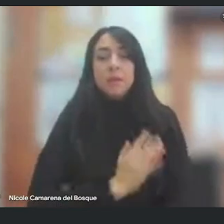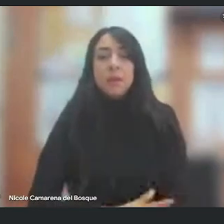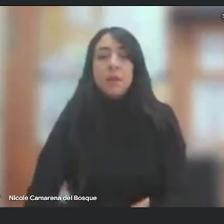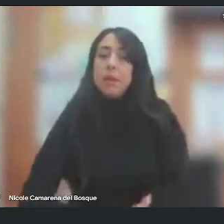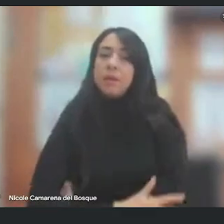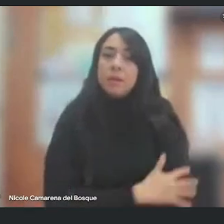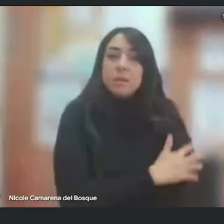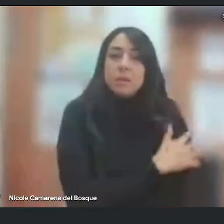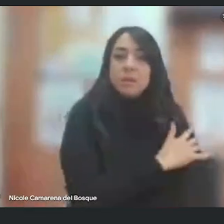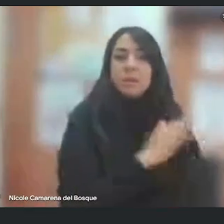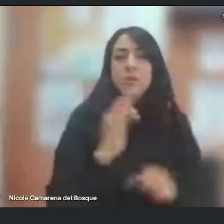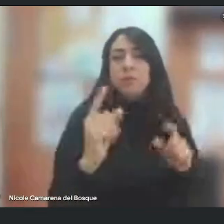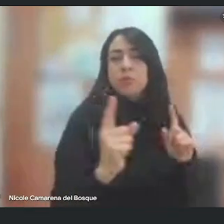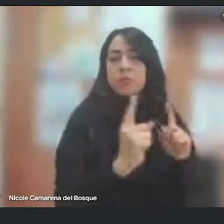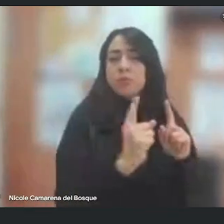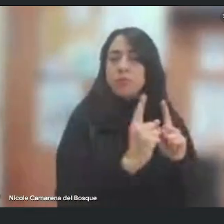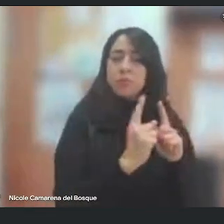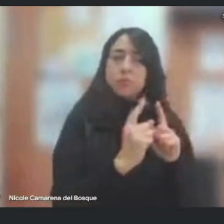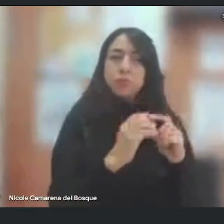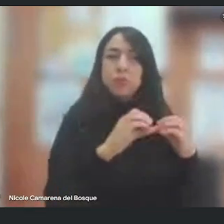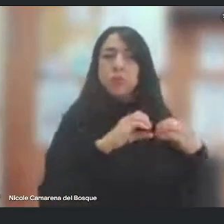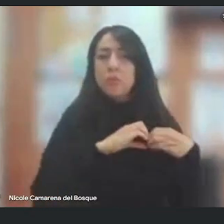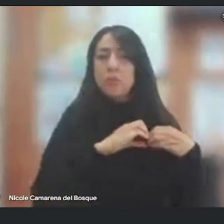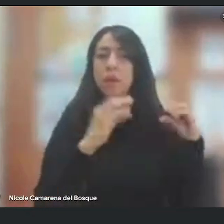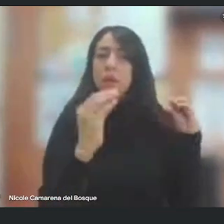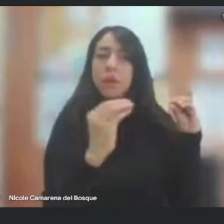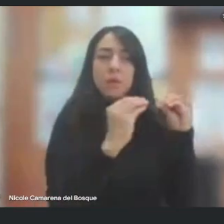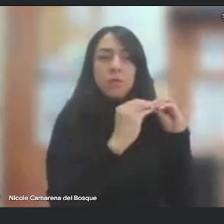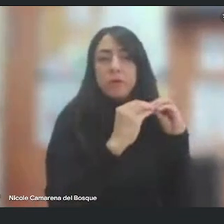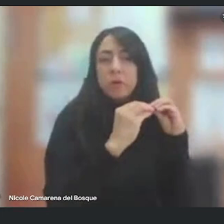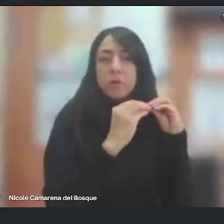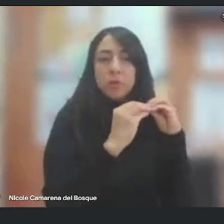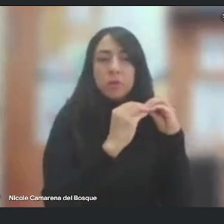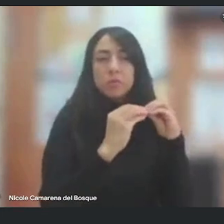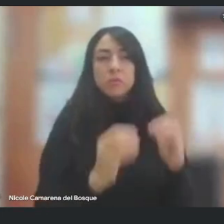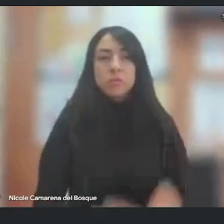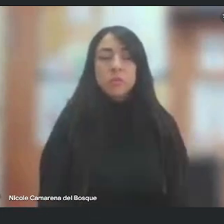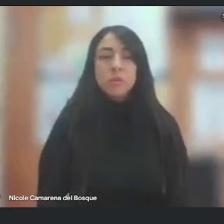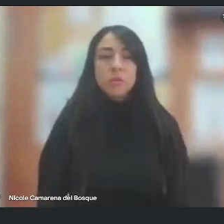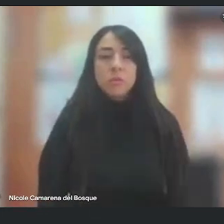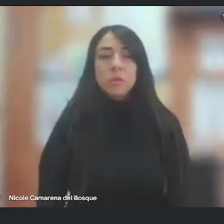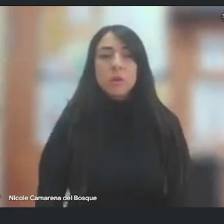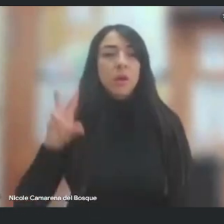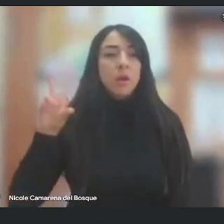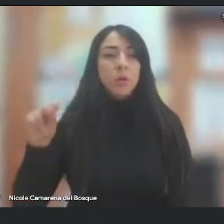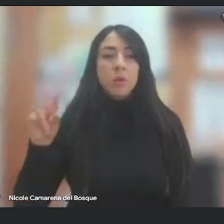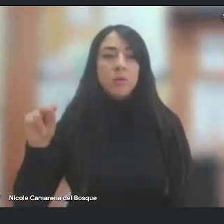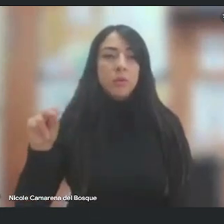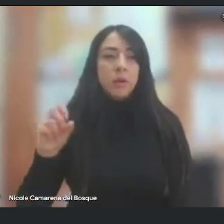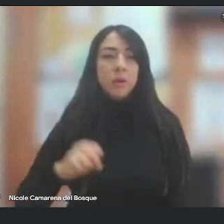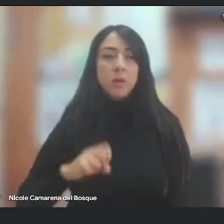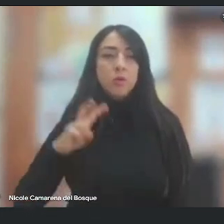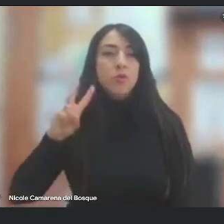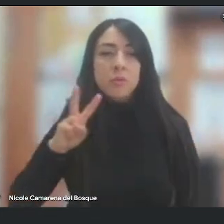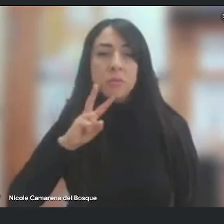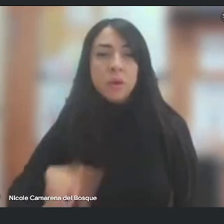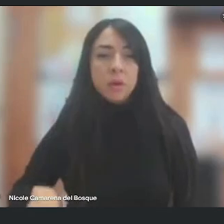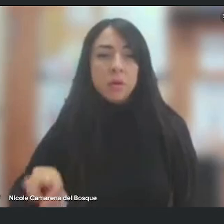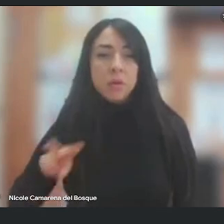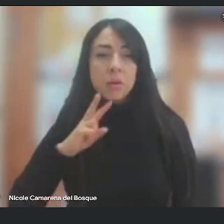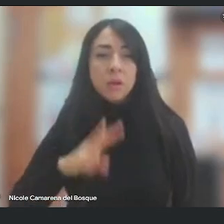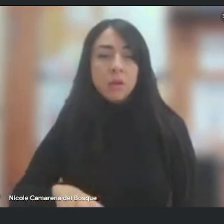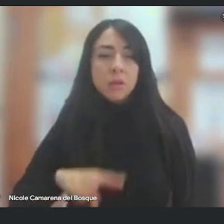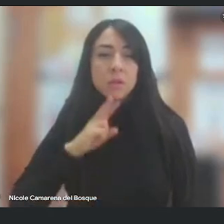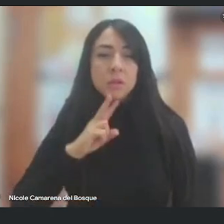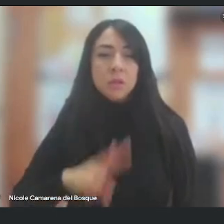de estar en la educación, que mejor es decisión de cada familia si se da esta educación o no, pero ya